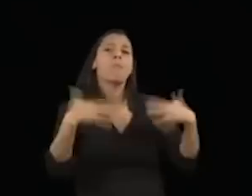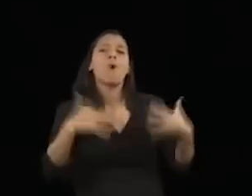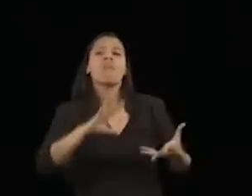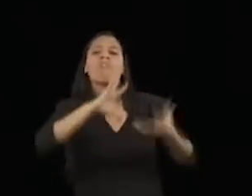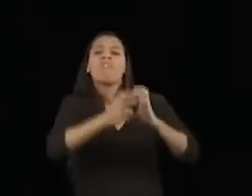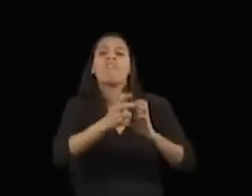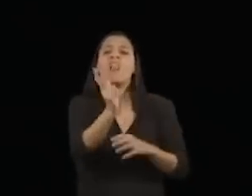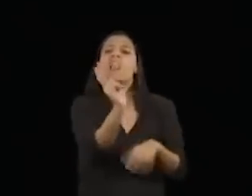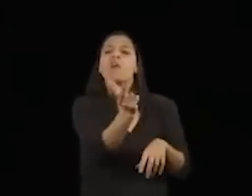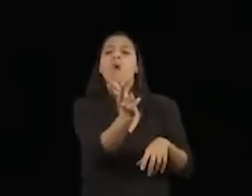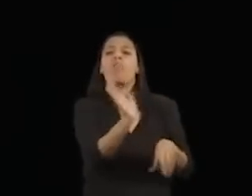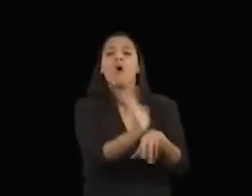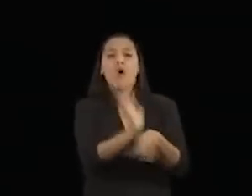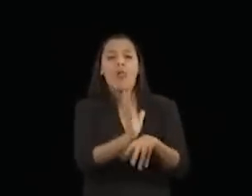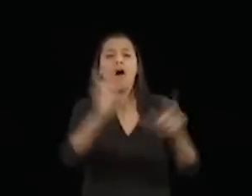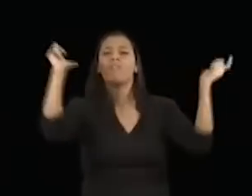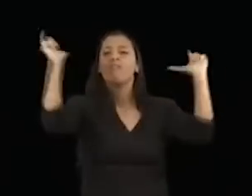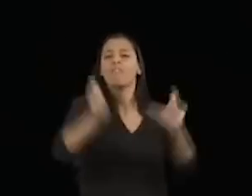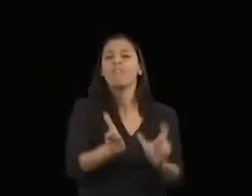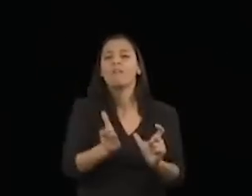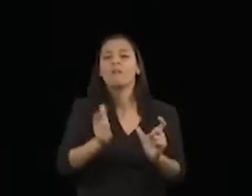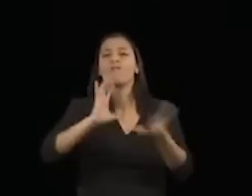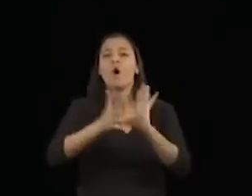y tijerita.